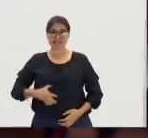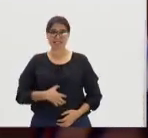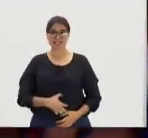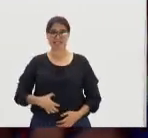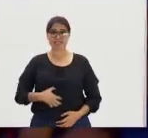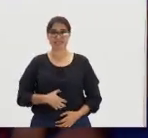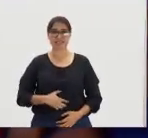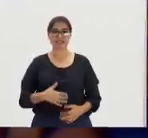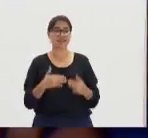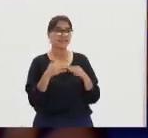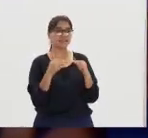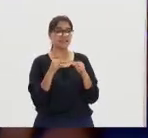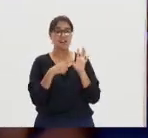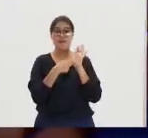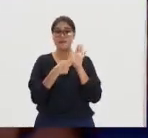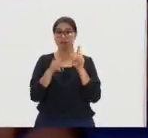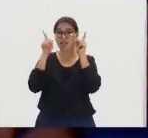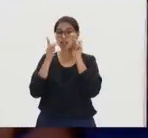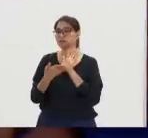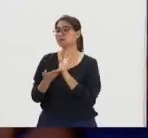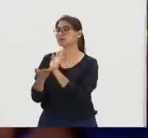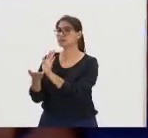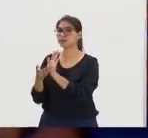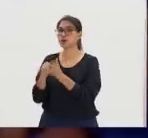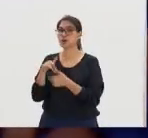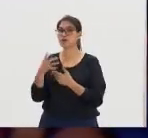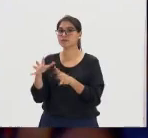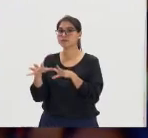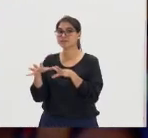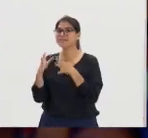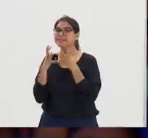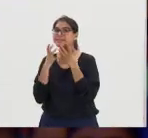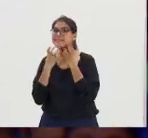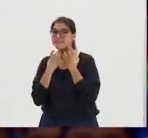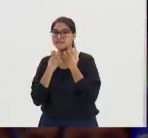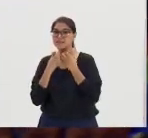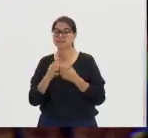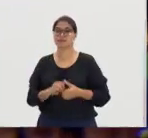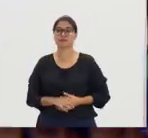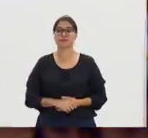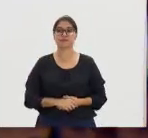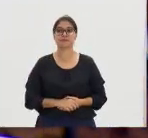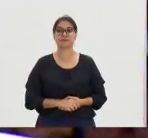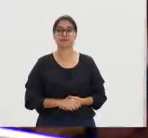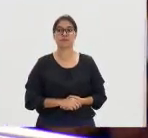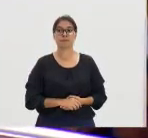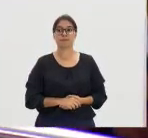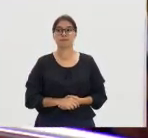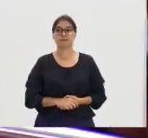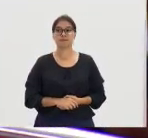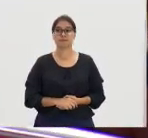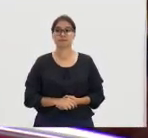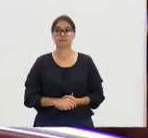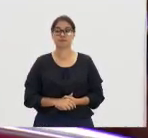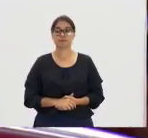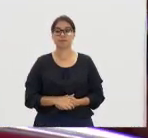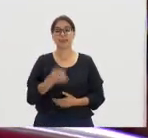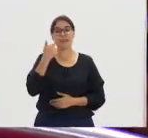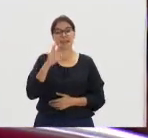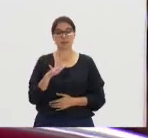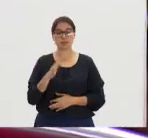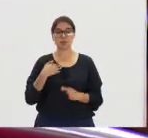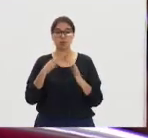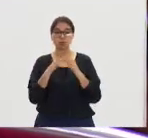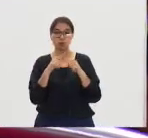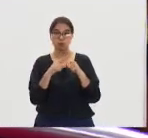codicia. Todos los reinos te daré. Amigo y hermano, tengo una pregunta. ¿Cuántas veces has valorado venir o no venir a congregarte a la